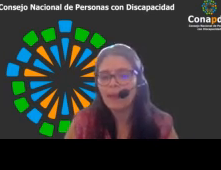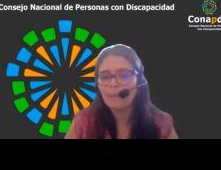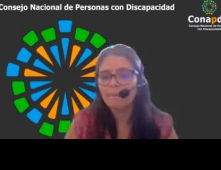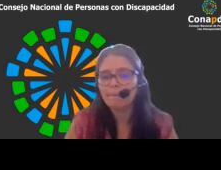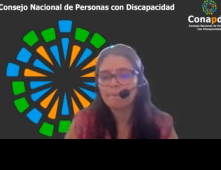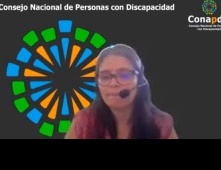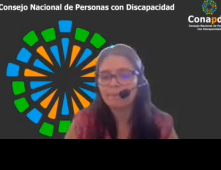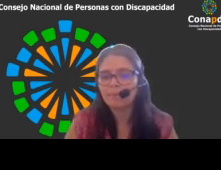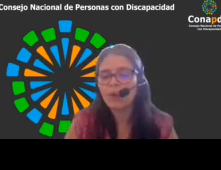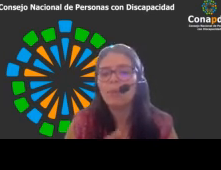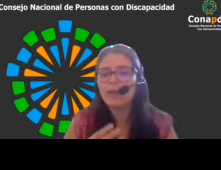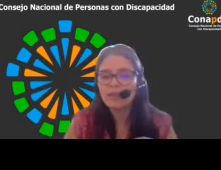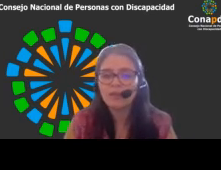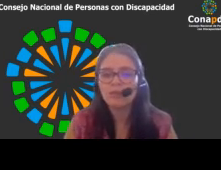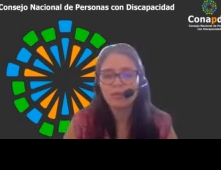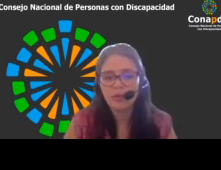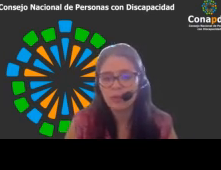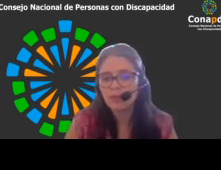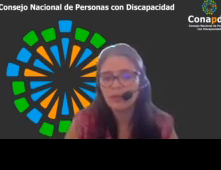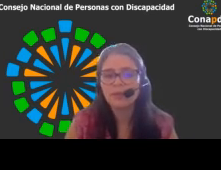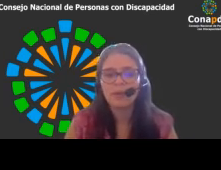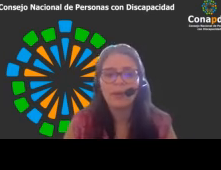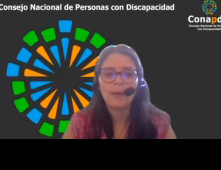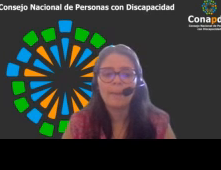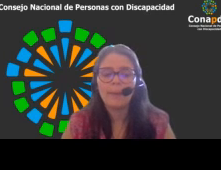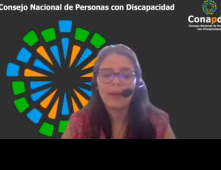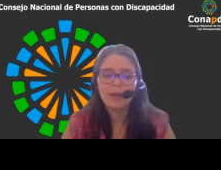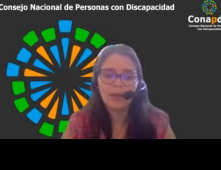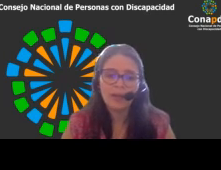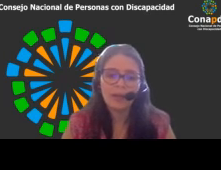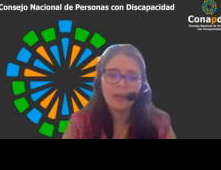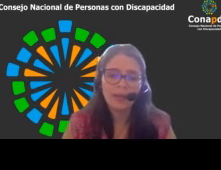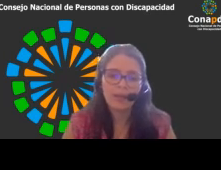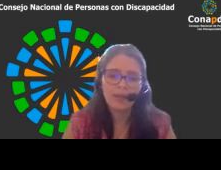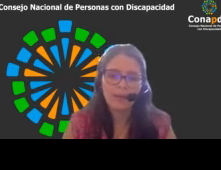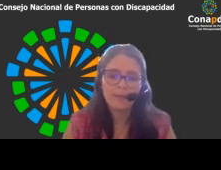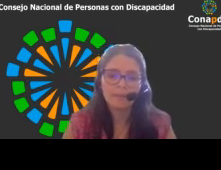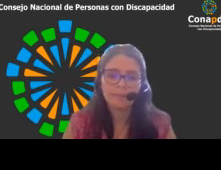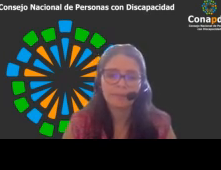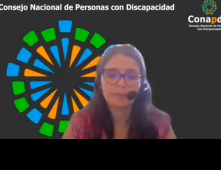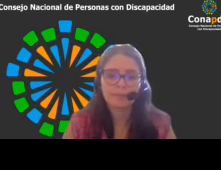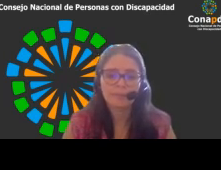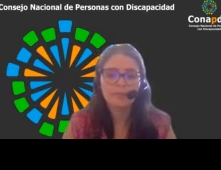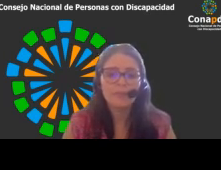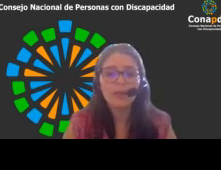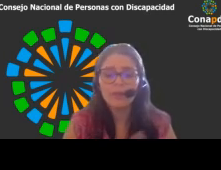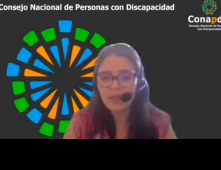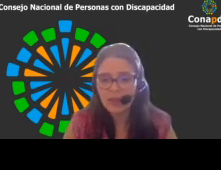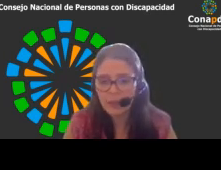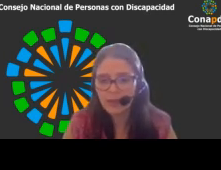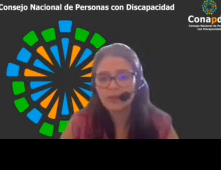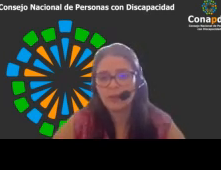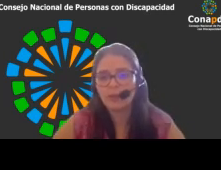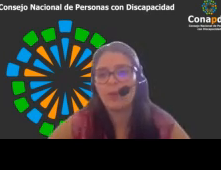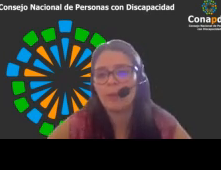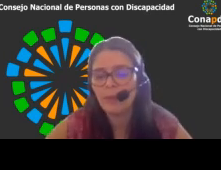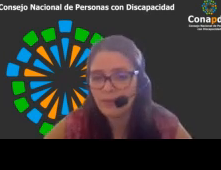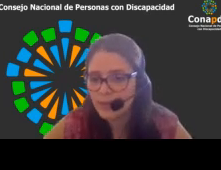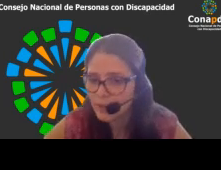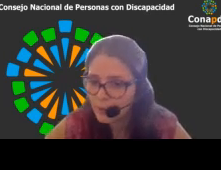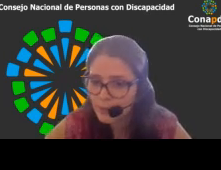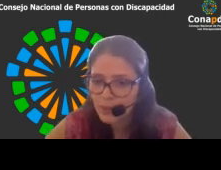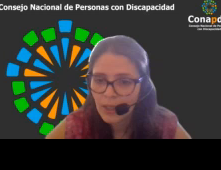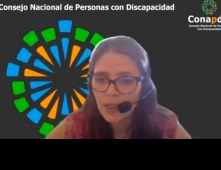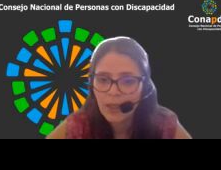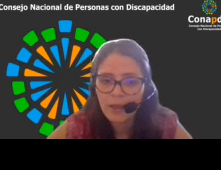como Cómo ir haciendo estos ajustes para que a final de cuentas todos